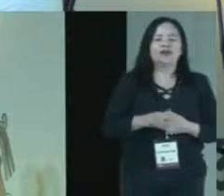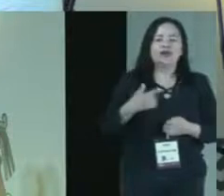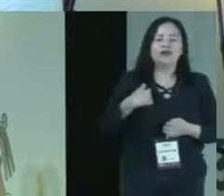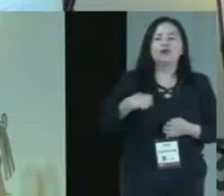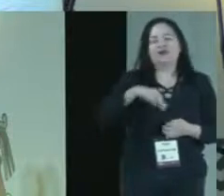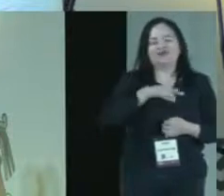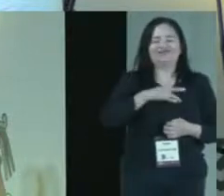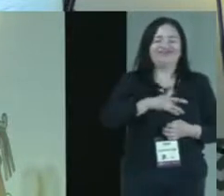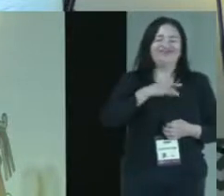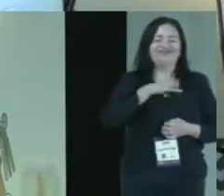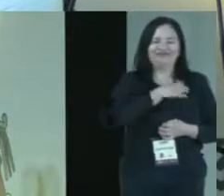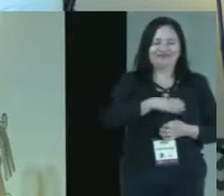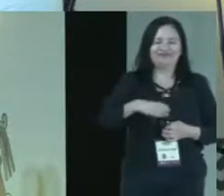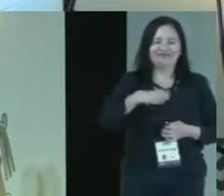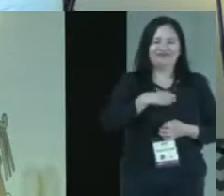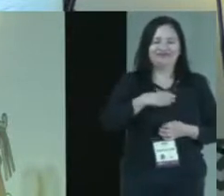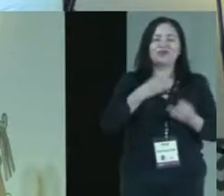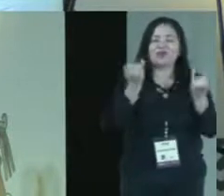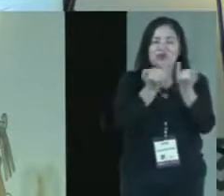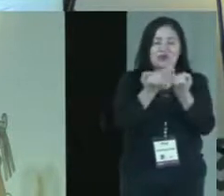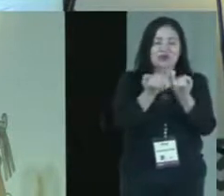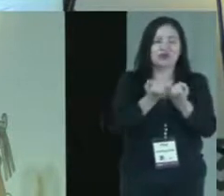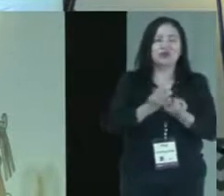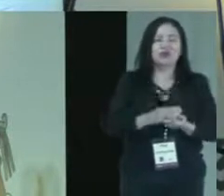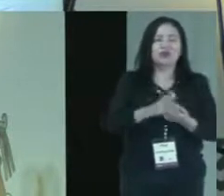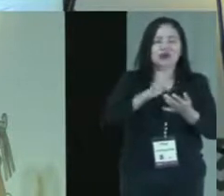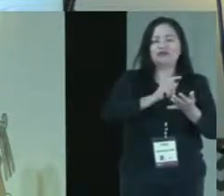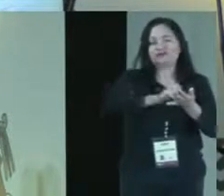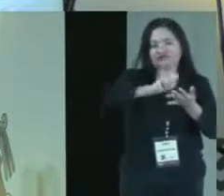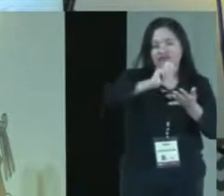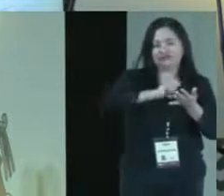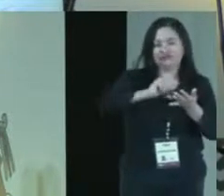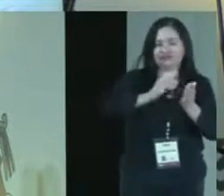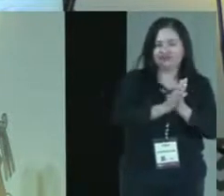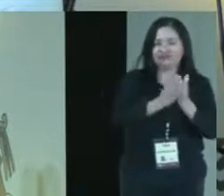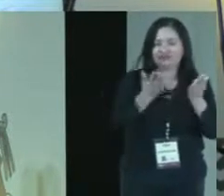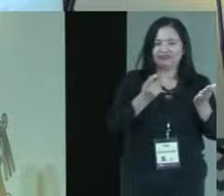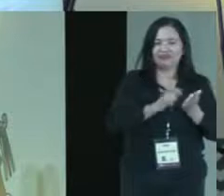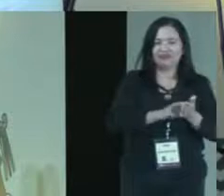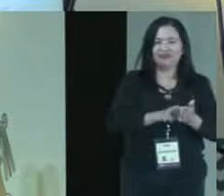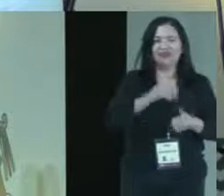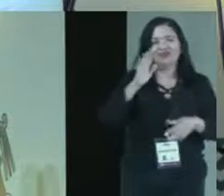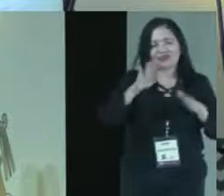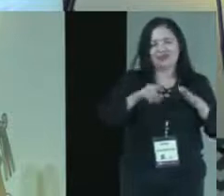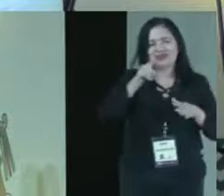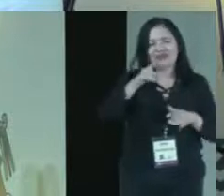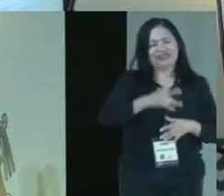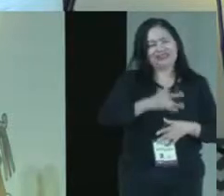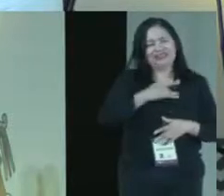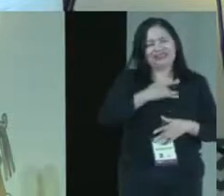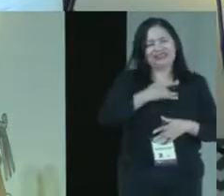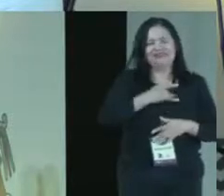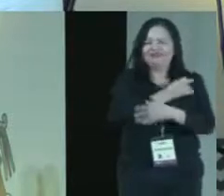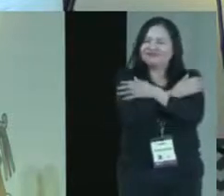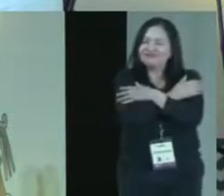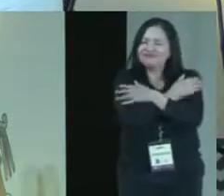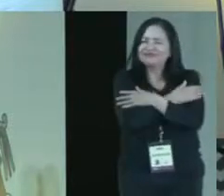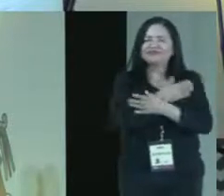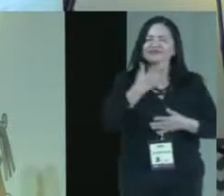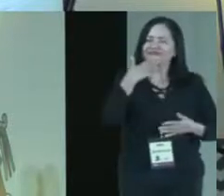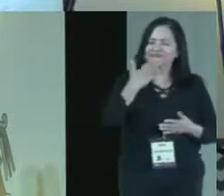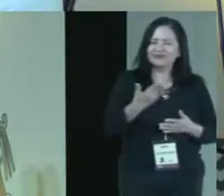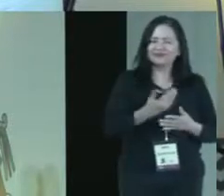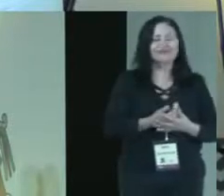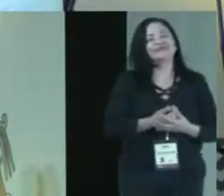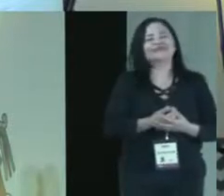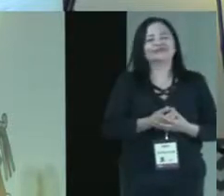extraordinariamente importante. Para los autores, la compañía, el calor de ustedes se convierte siempre en